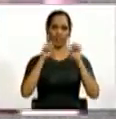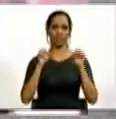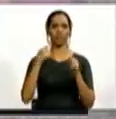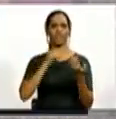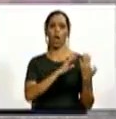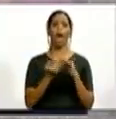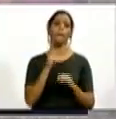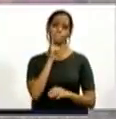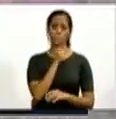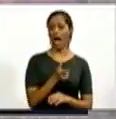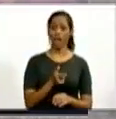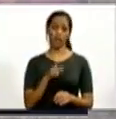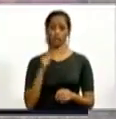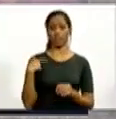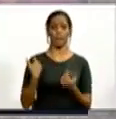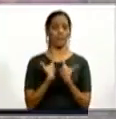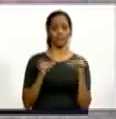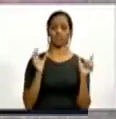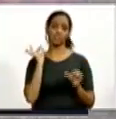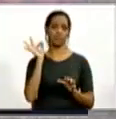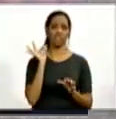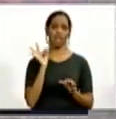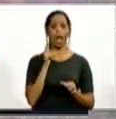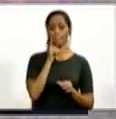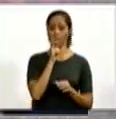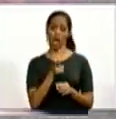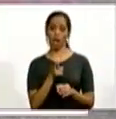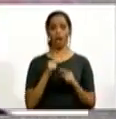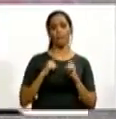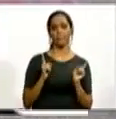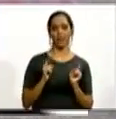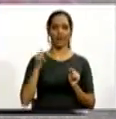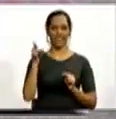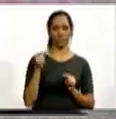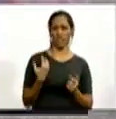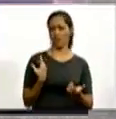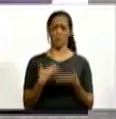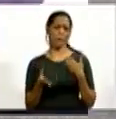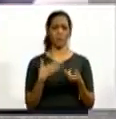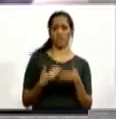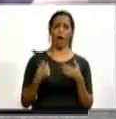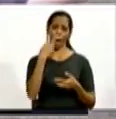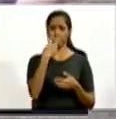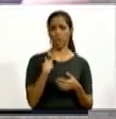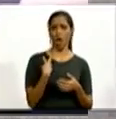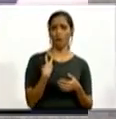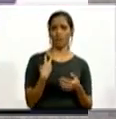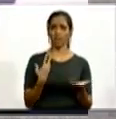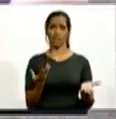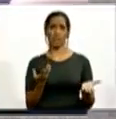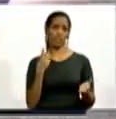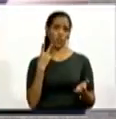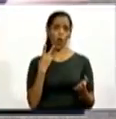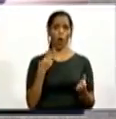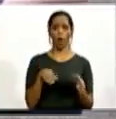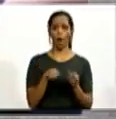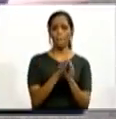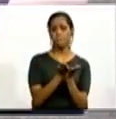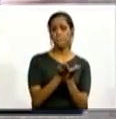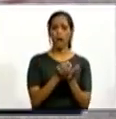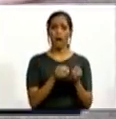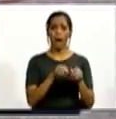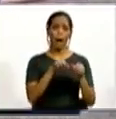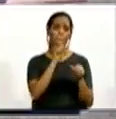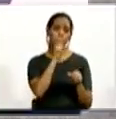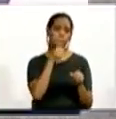es malo, que no tenga mi libertad de expresión es mala, pero ellos, ¿qué le puede importar a un pobre que tiene dos pechuguitas de pollo en la